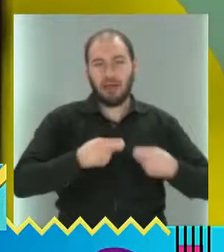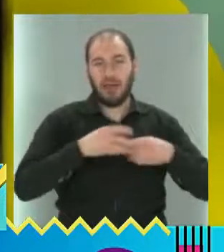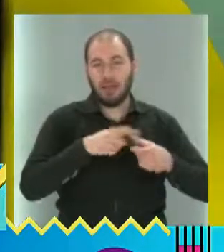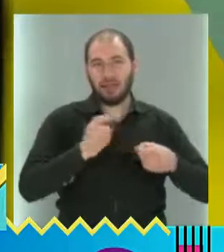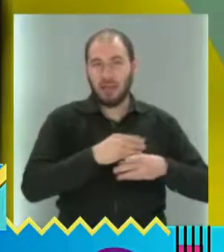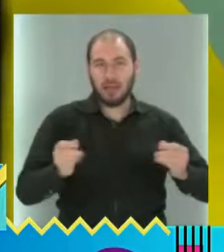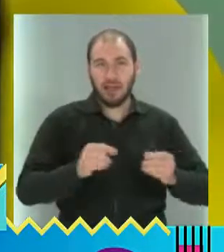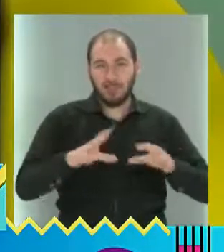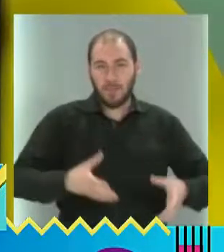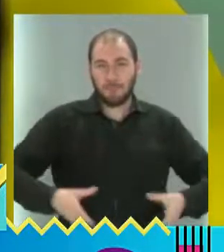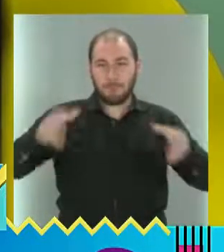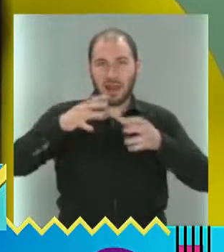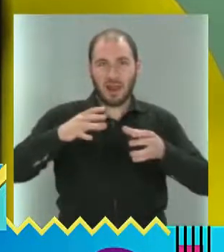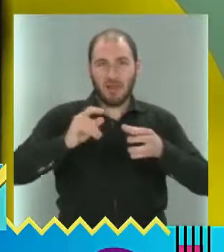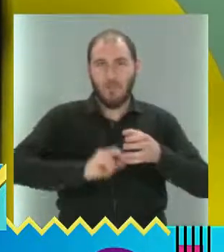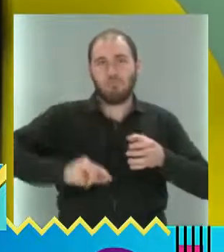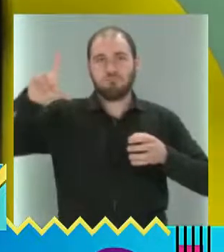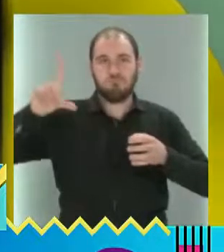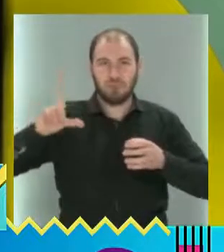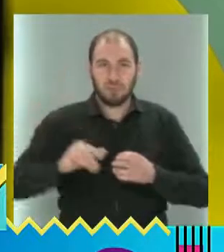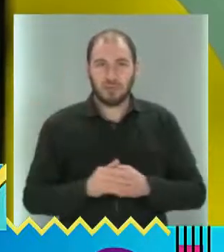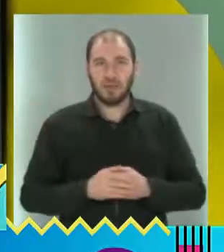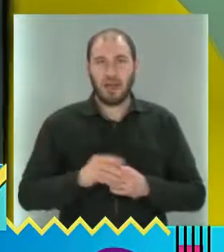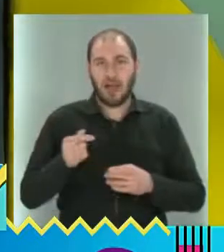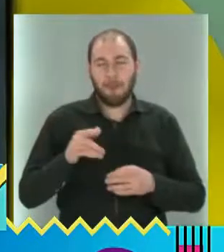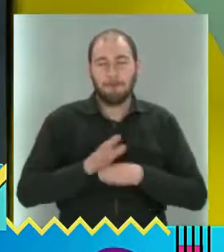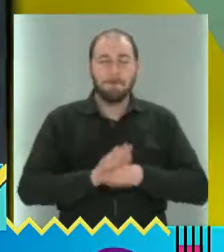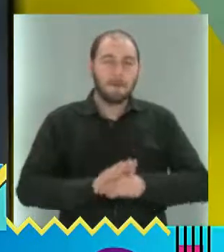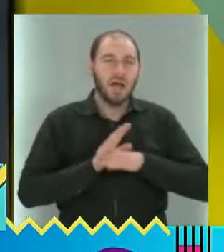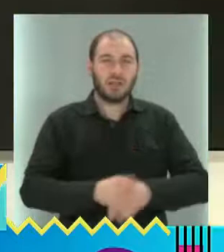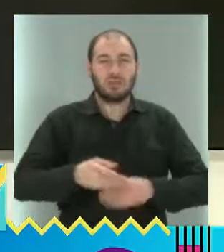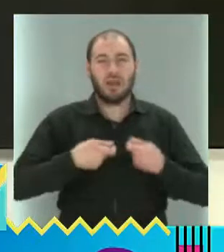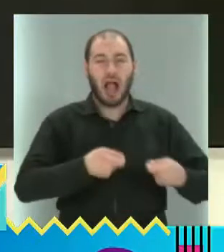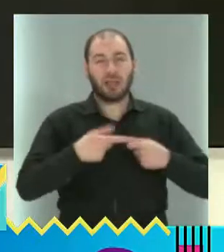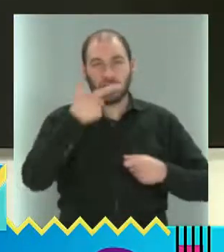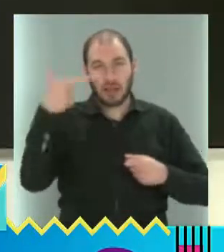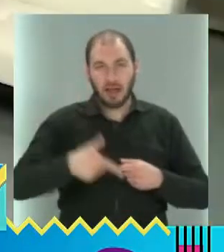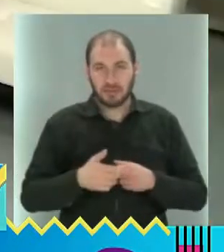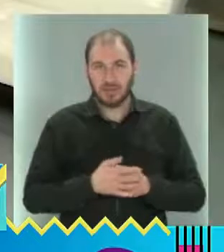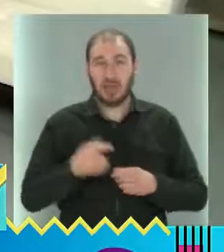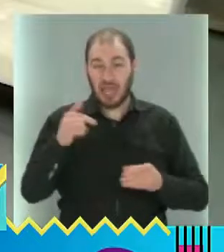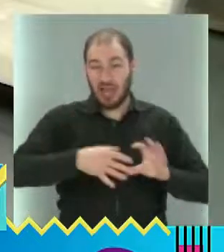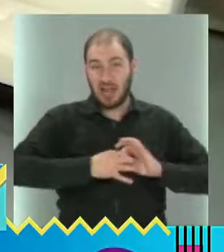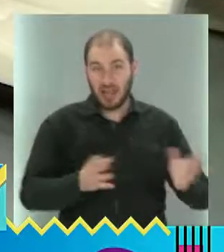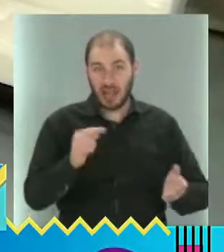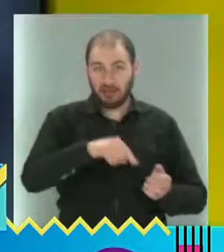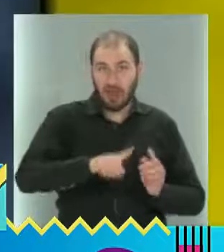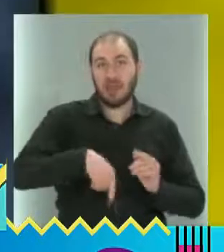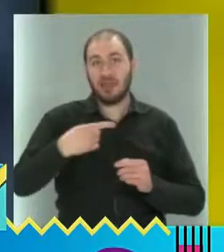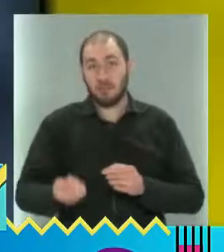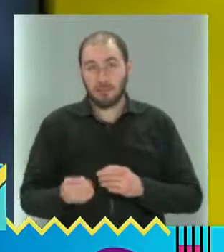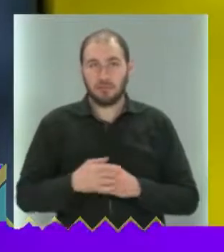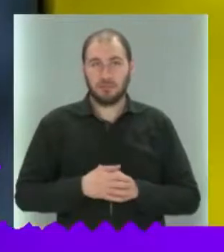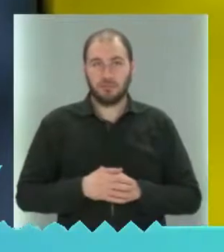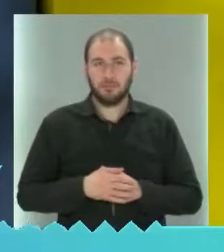de golpe el barril arranca para arriba y te empieza a poner presión en el costo de los combustibles. El haber liberado eso y después haber dejado